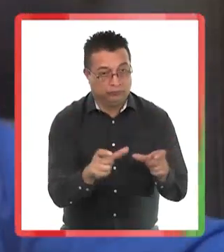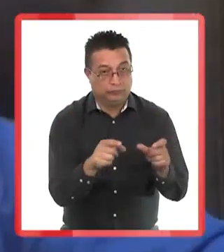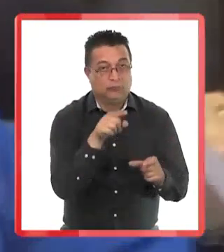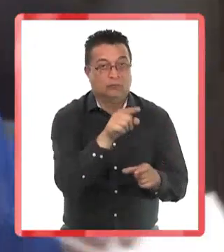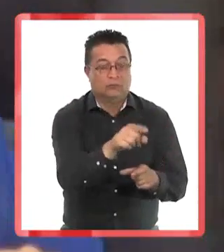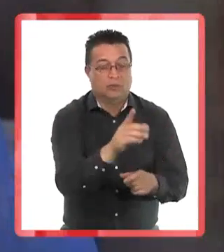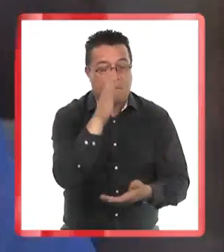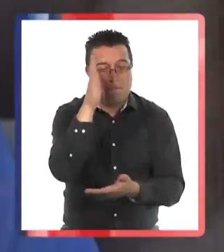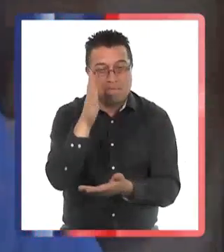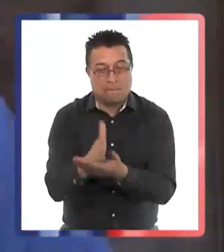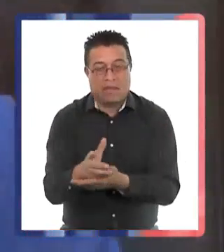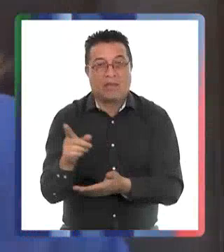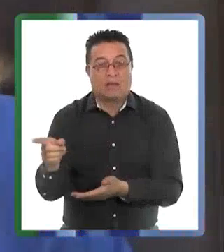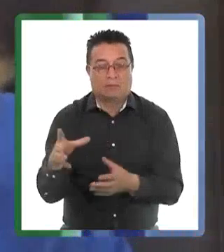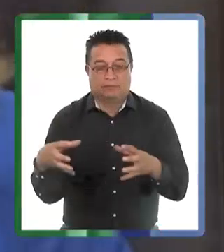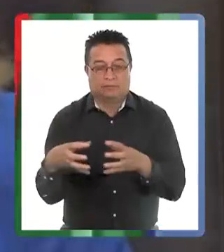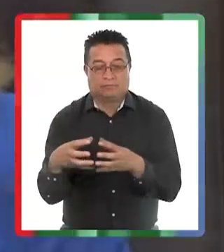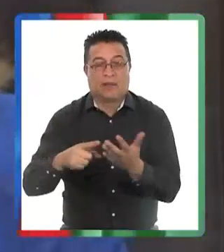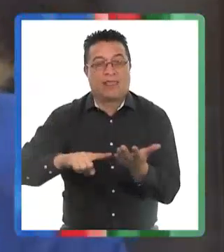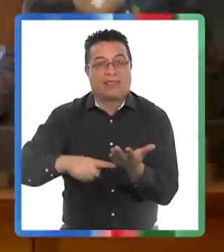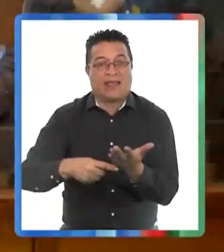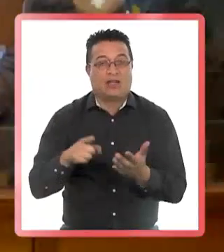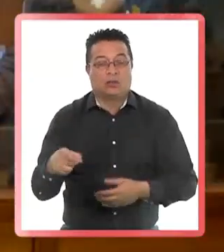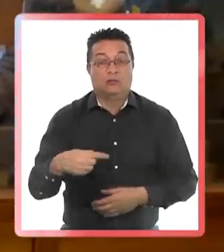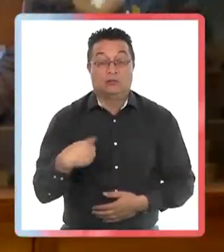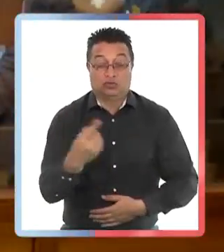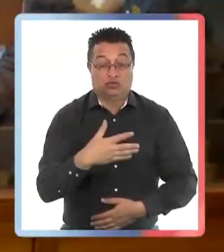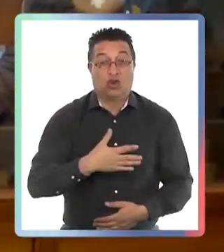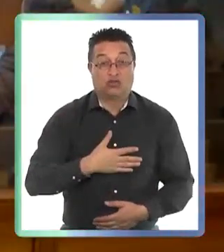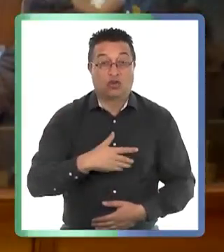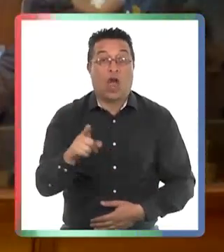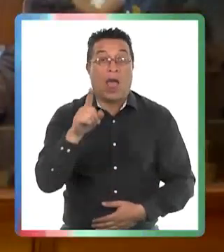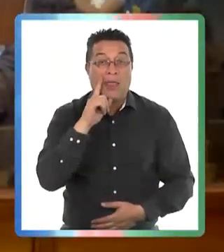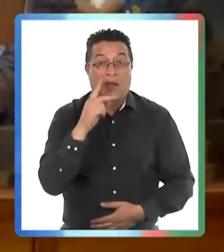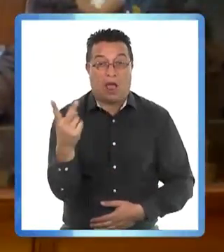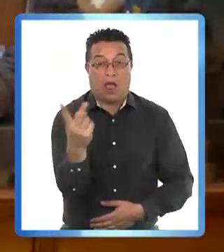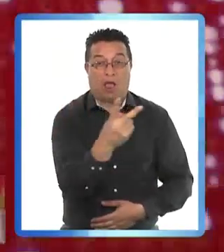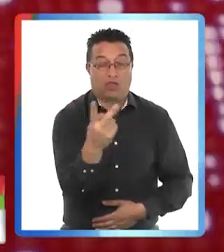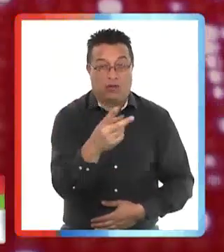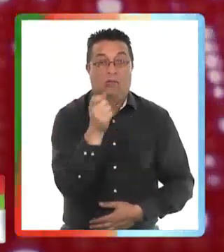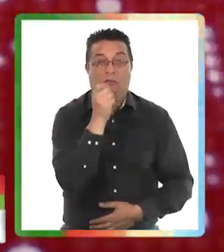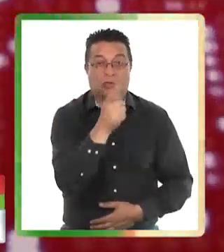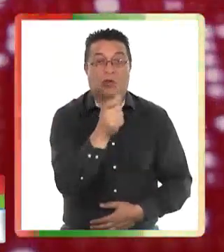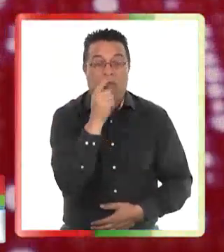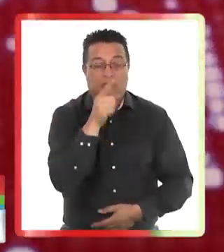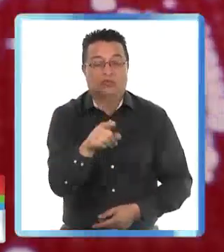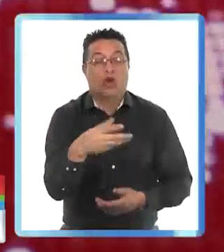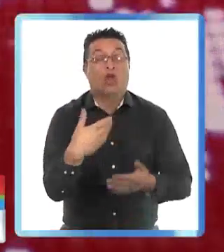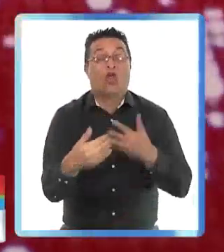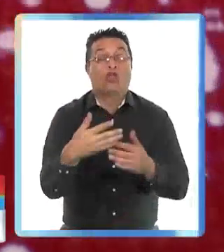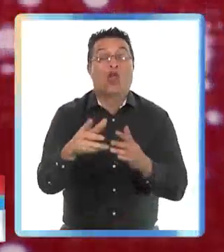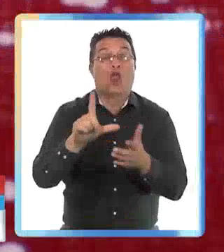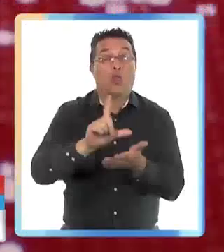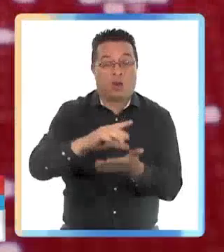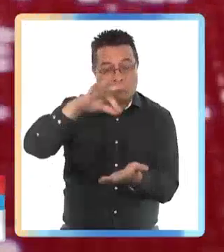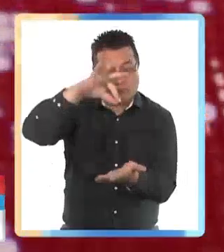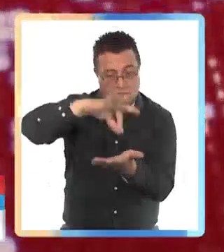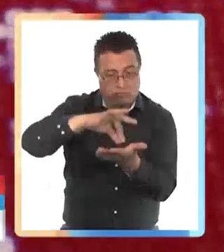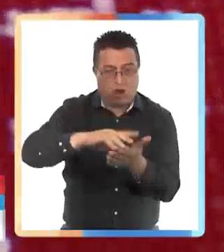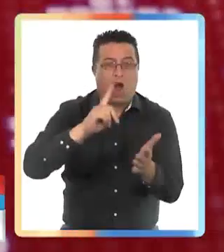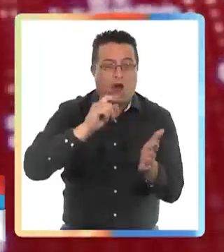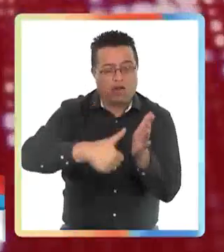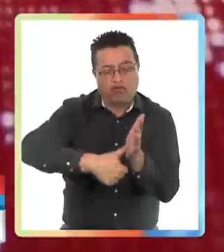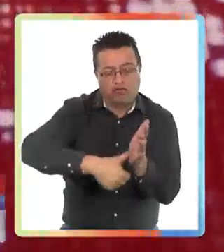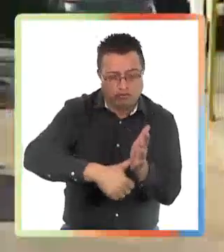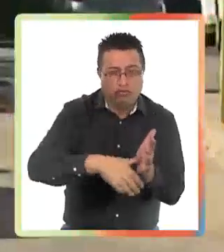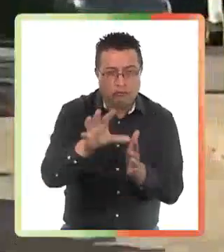seguridad adecuadas y determinadas por el organismo técnico. Nosotros tenemos a ambos imputados posicionados